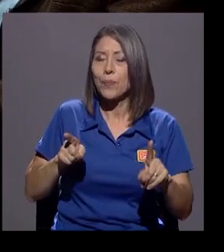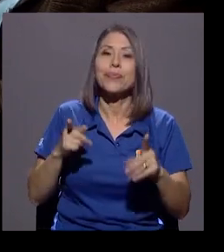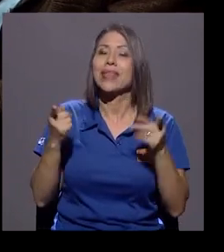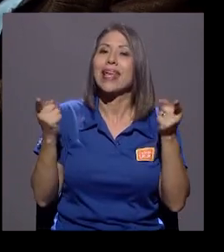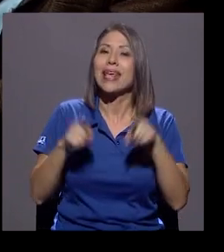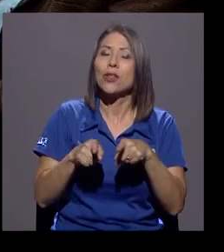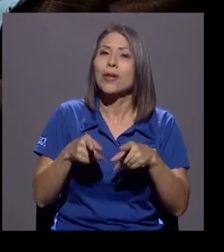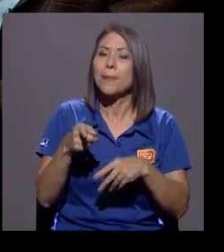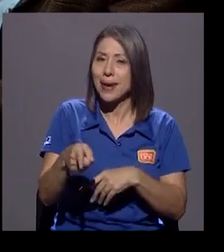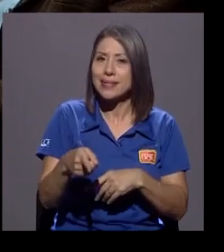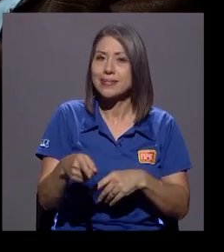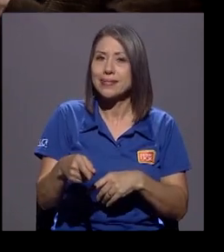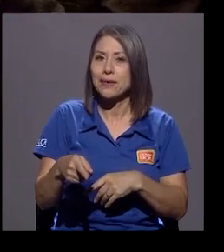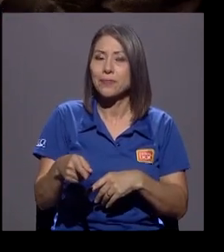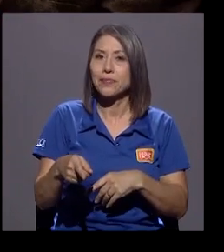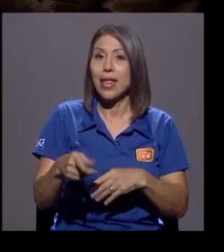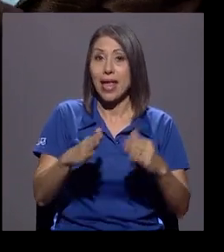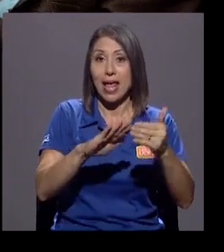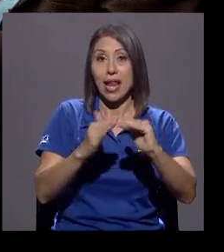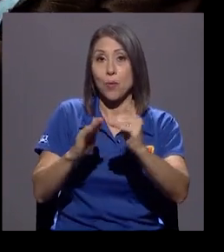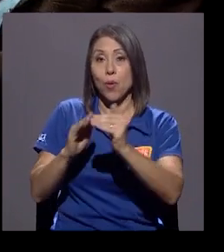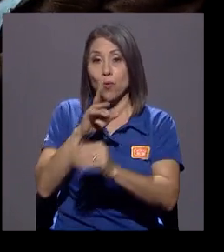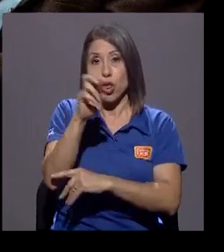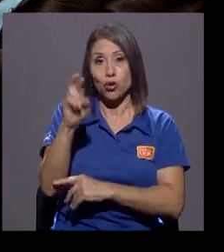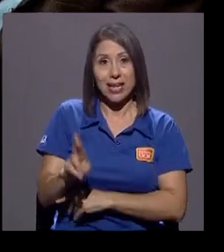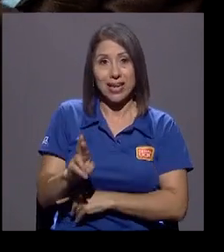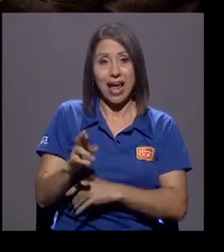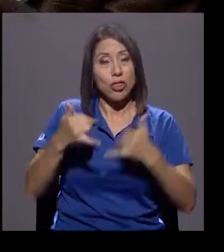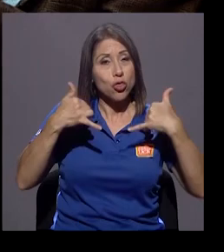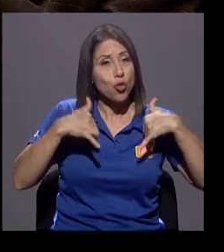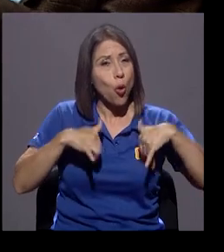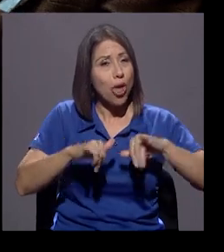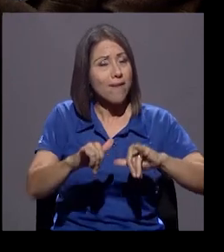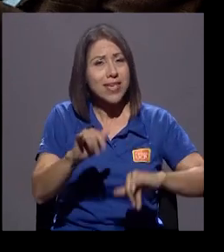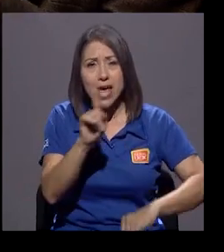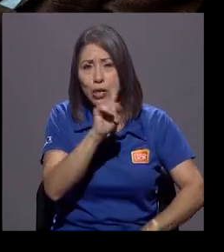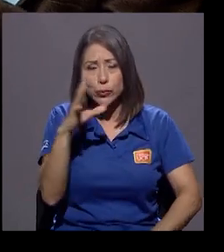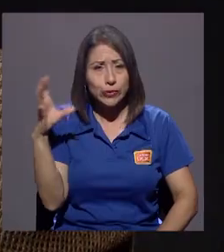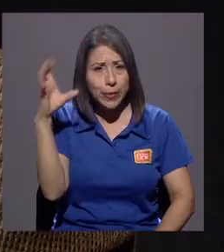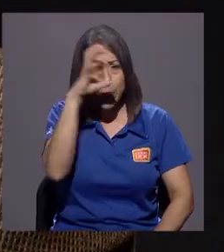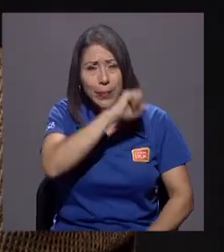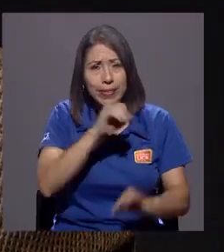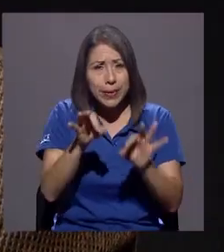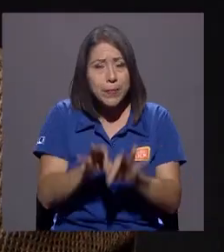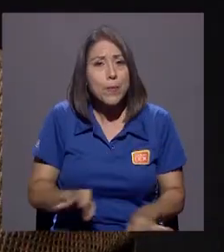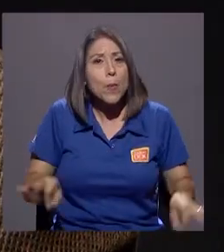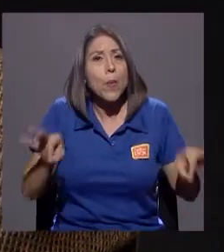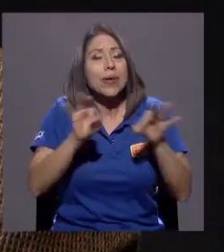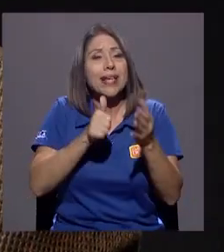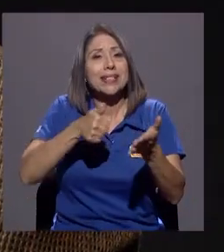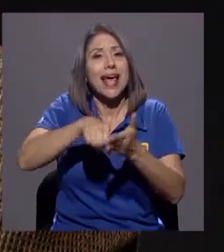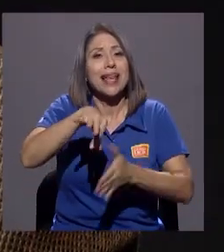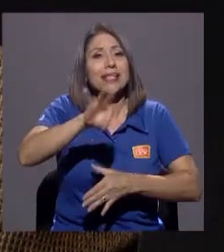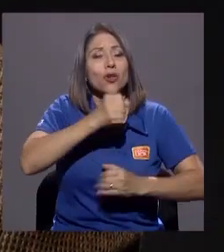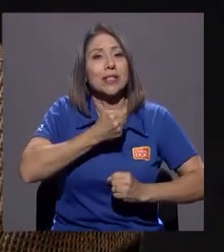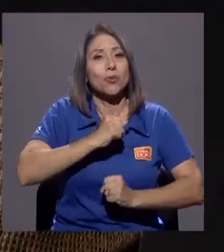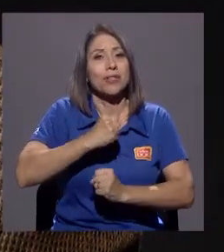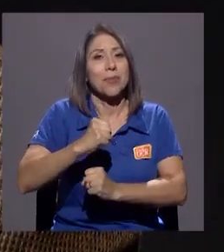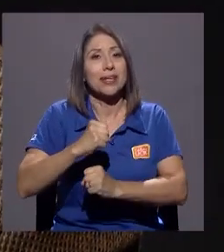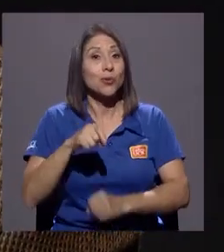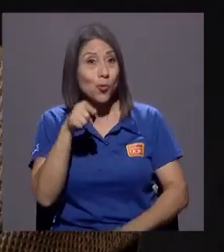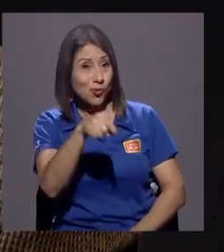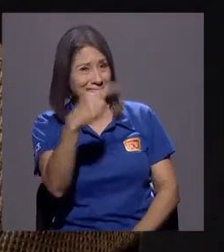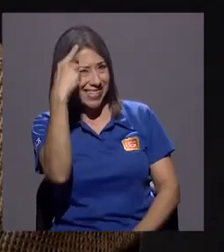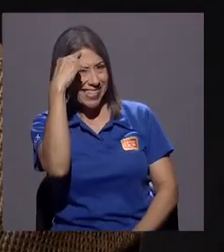en el pueblo de costa rica todavía no ha ganado conciencia de importancia de las elecciones municipales se se imaginaría johnny en la